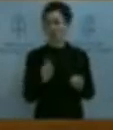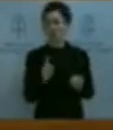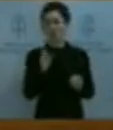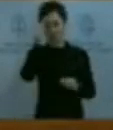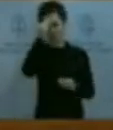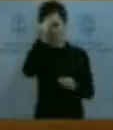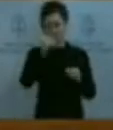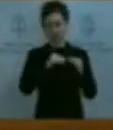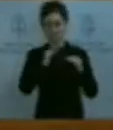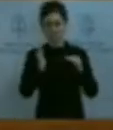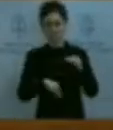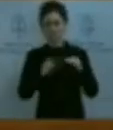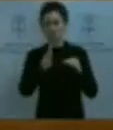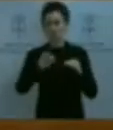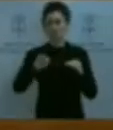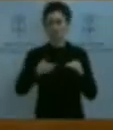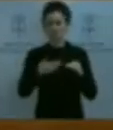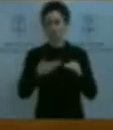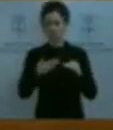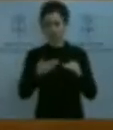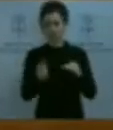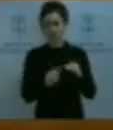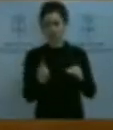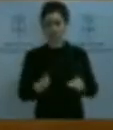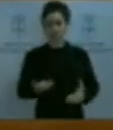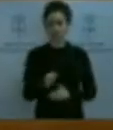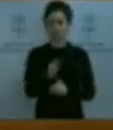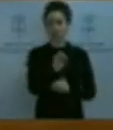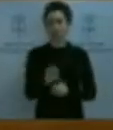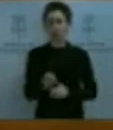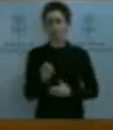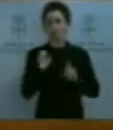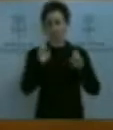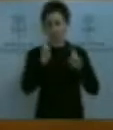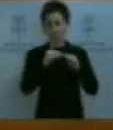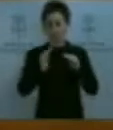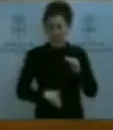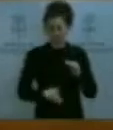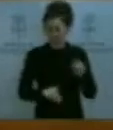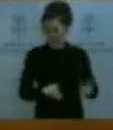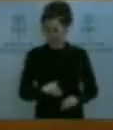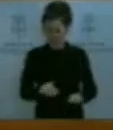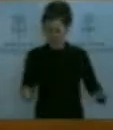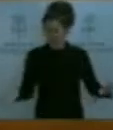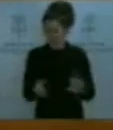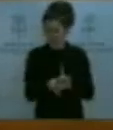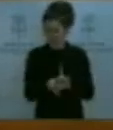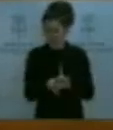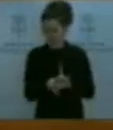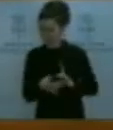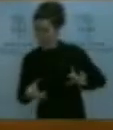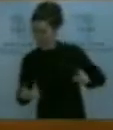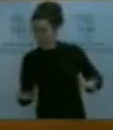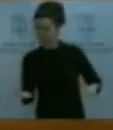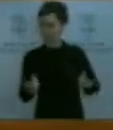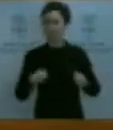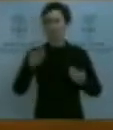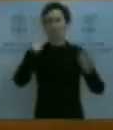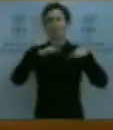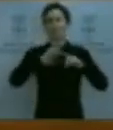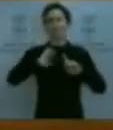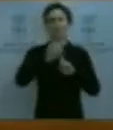la inversión en educación. Es una medida o es una excusa buscada para justificar la huida del pacto